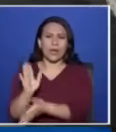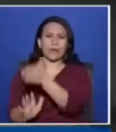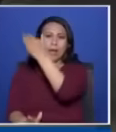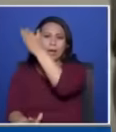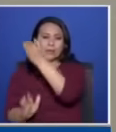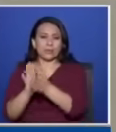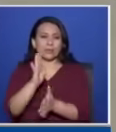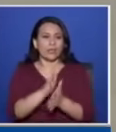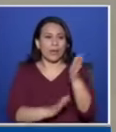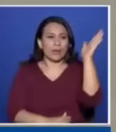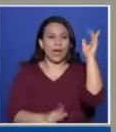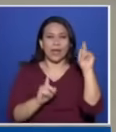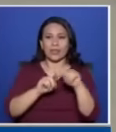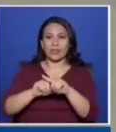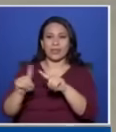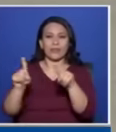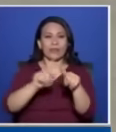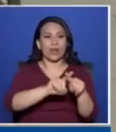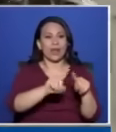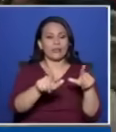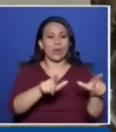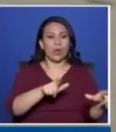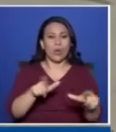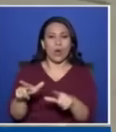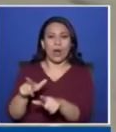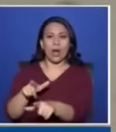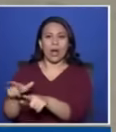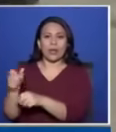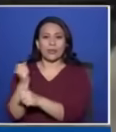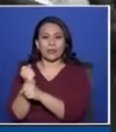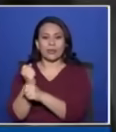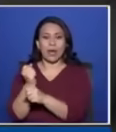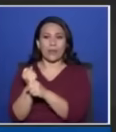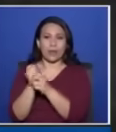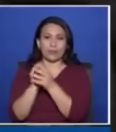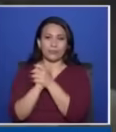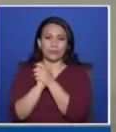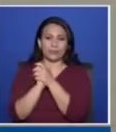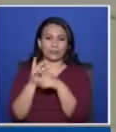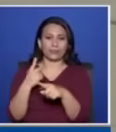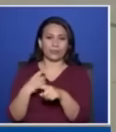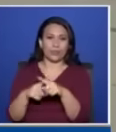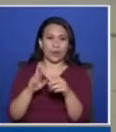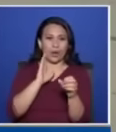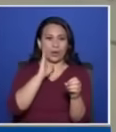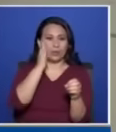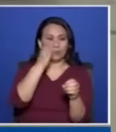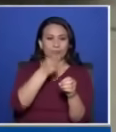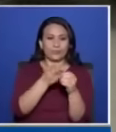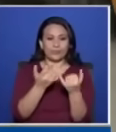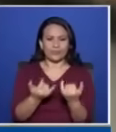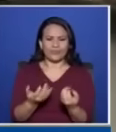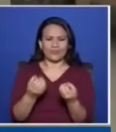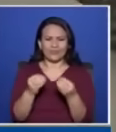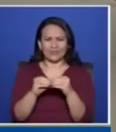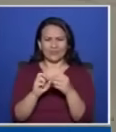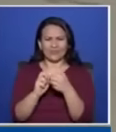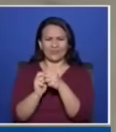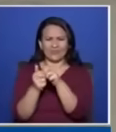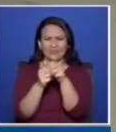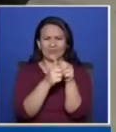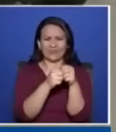todavía hacia sus diferentes sitios de trabajo, hacia sus diferentes destinos. Ahora, ¿qué congestiona también este